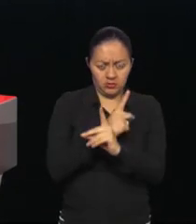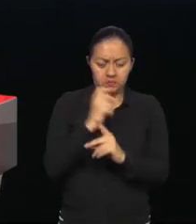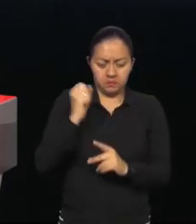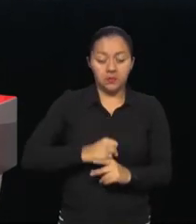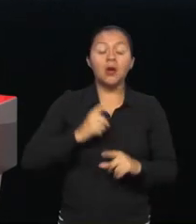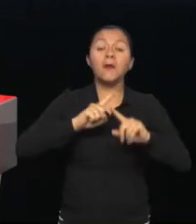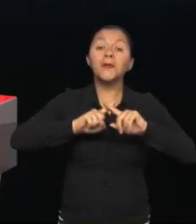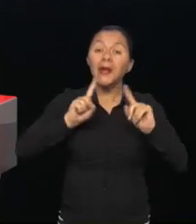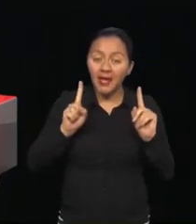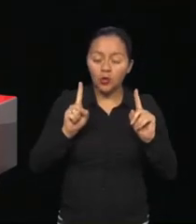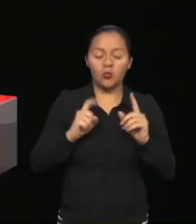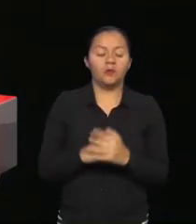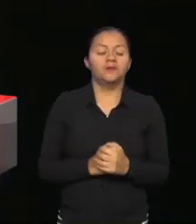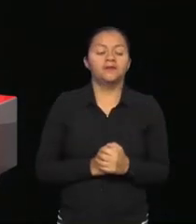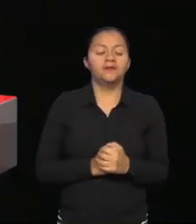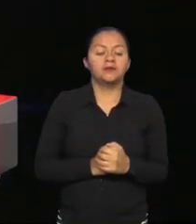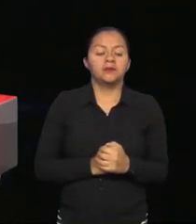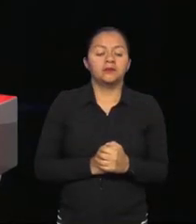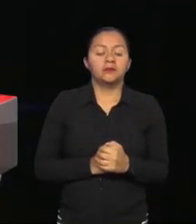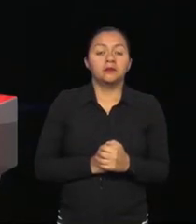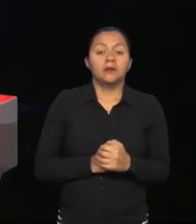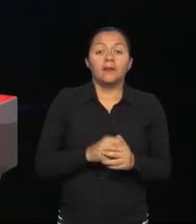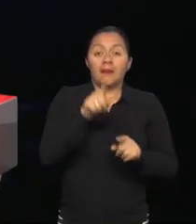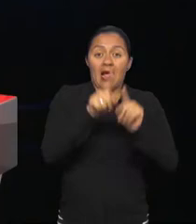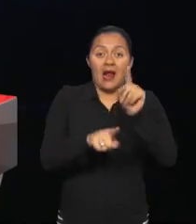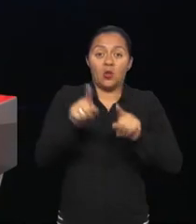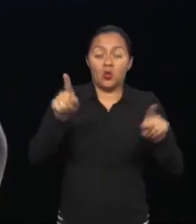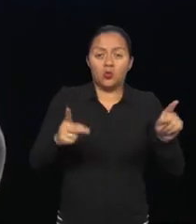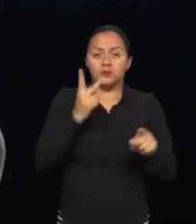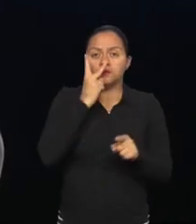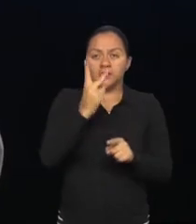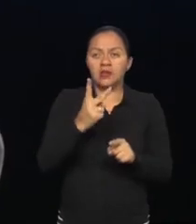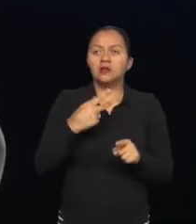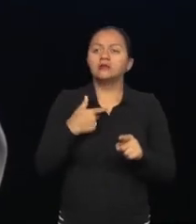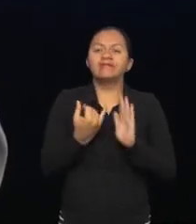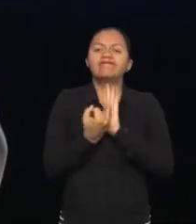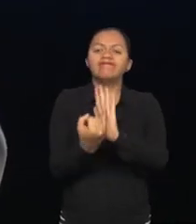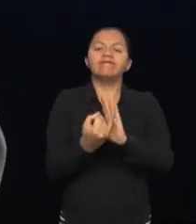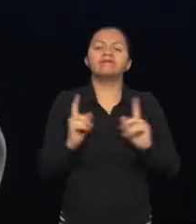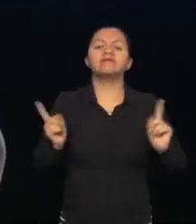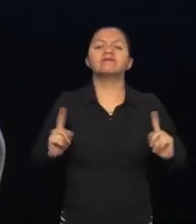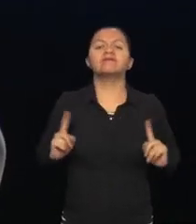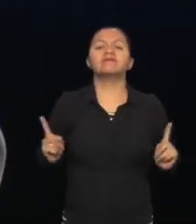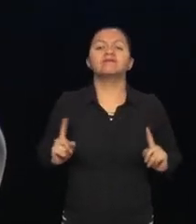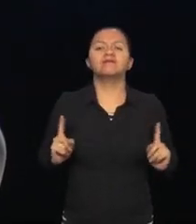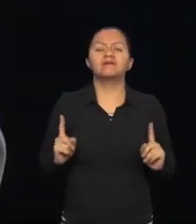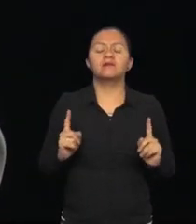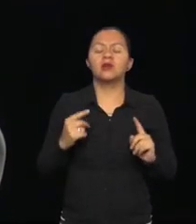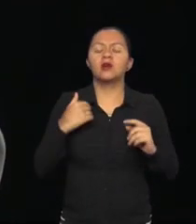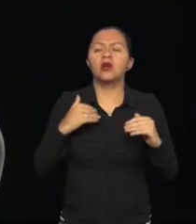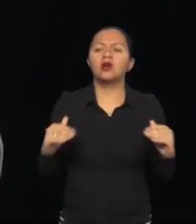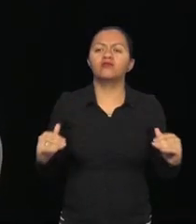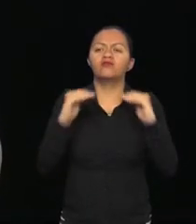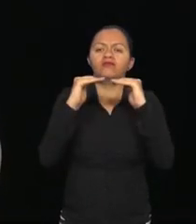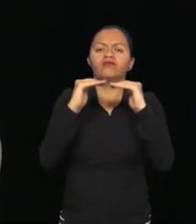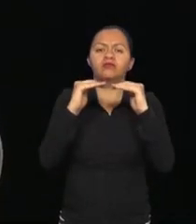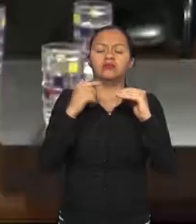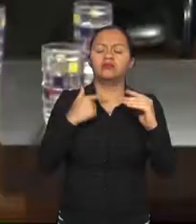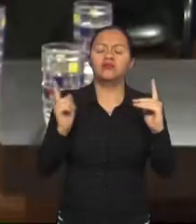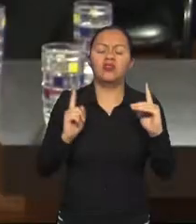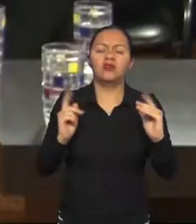pero cuando muchos de ellos no se ven asumidos dentro de esa equiparación de oportunidades o